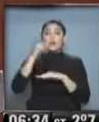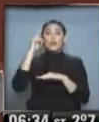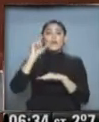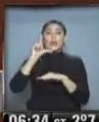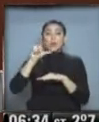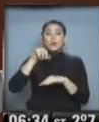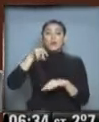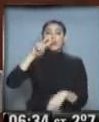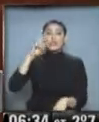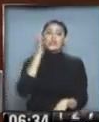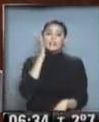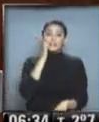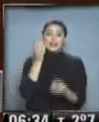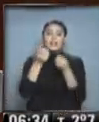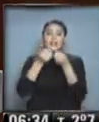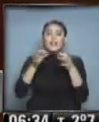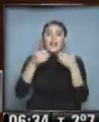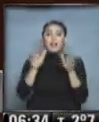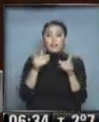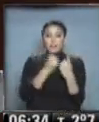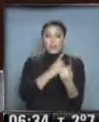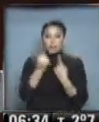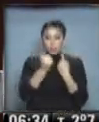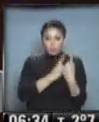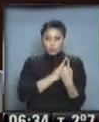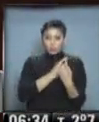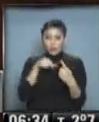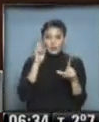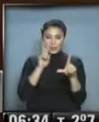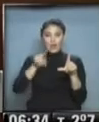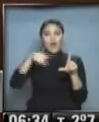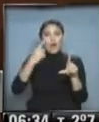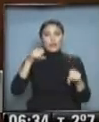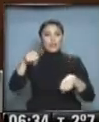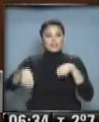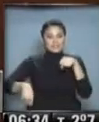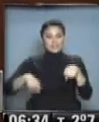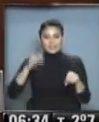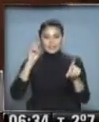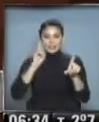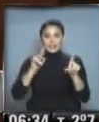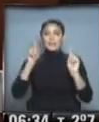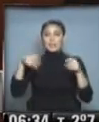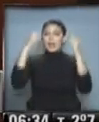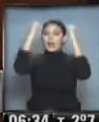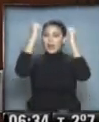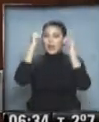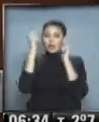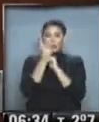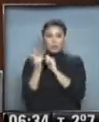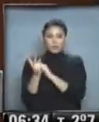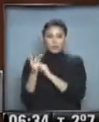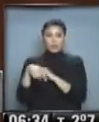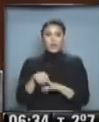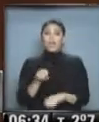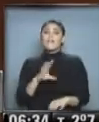de las 14 de la inauguración del Metrobús. En Avenida 9 de julio, cuando vemos otro ciclista que está bien identificado con casco protector y